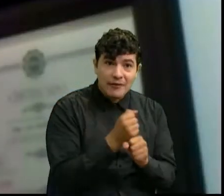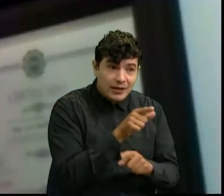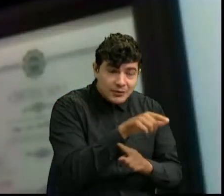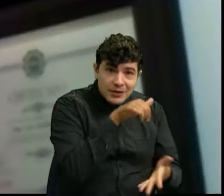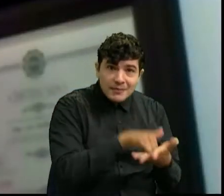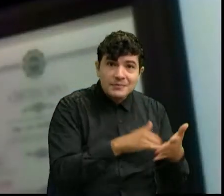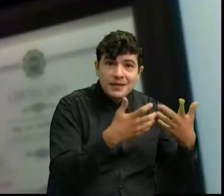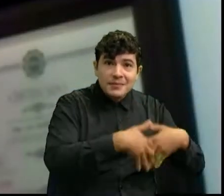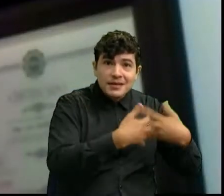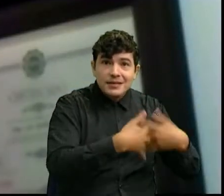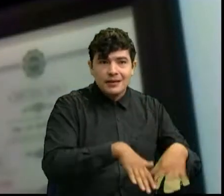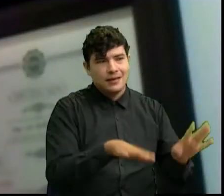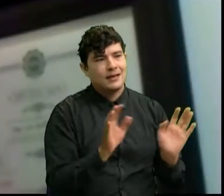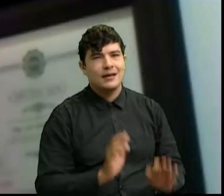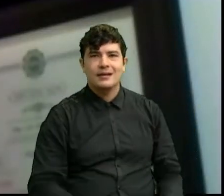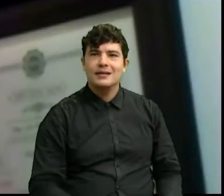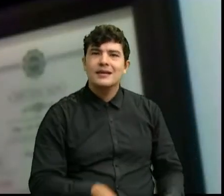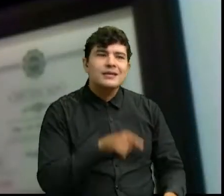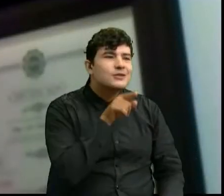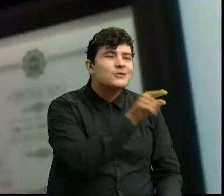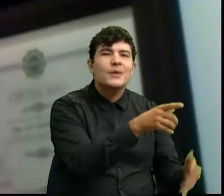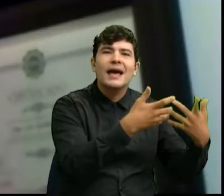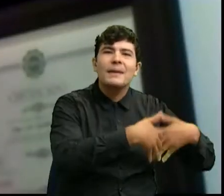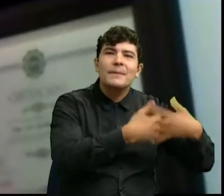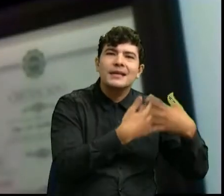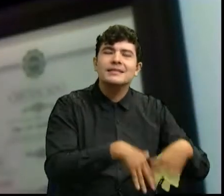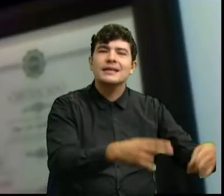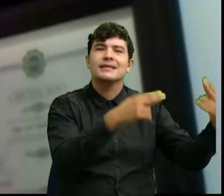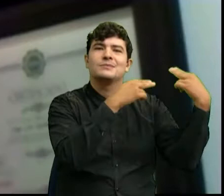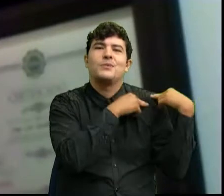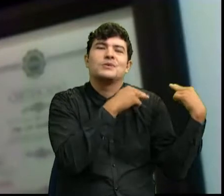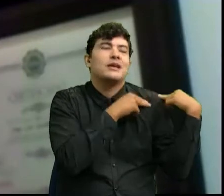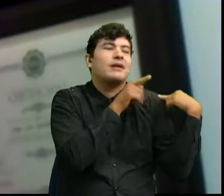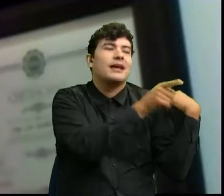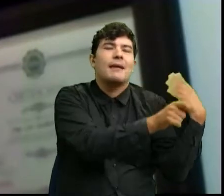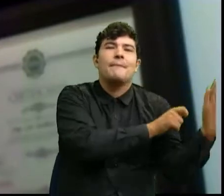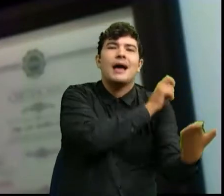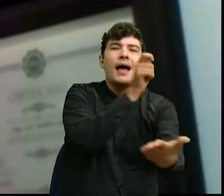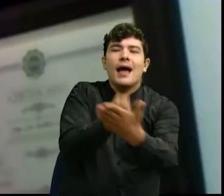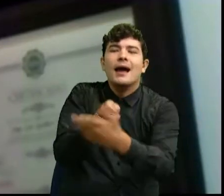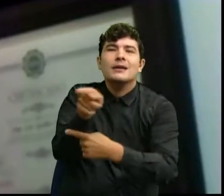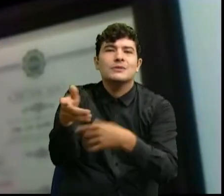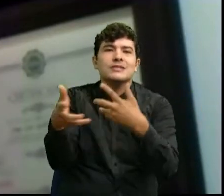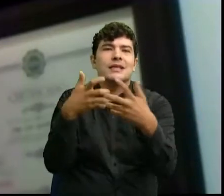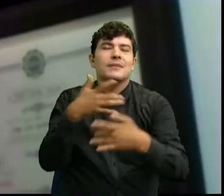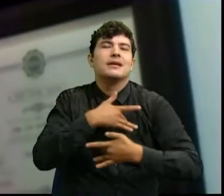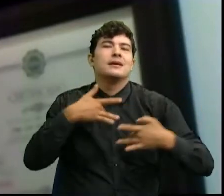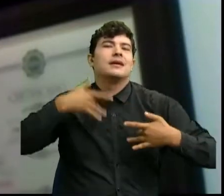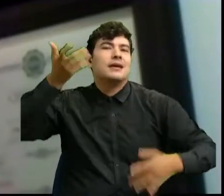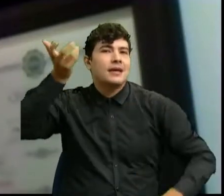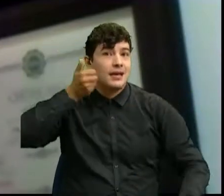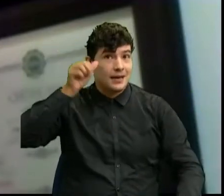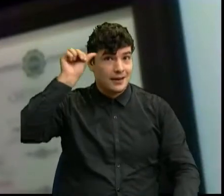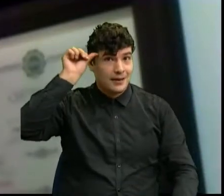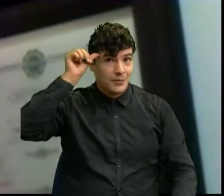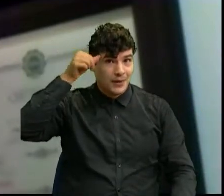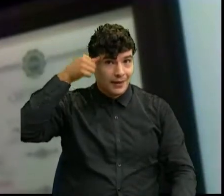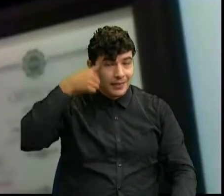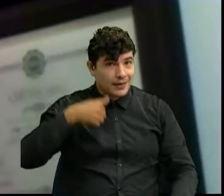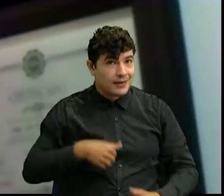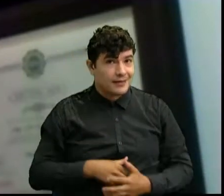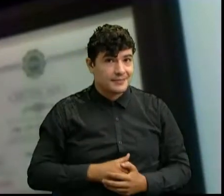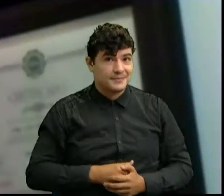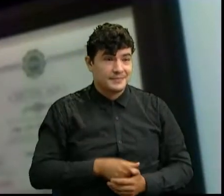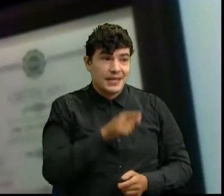misma empresa, esta empresa es la responsable de esas cotizaciones a pensiones, y recordemos que cuando